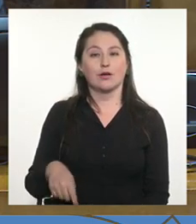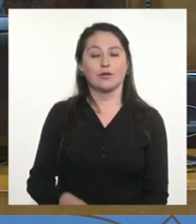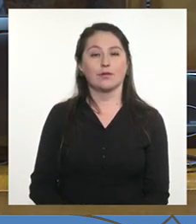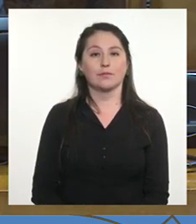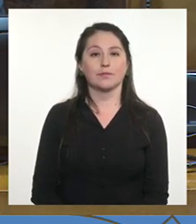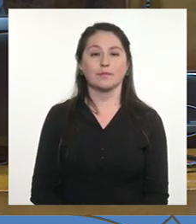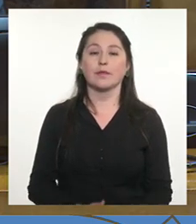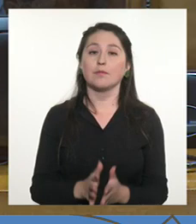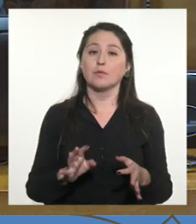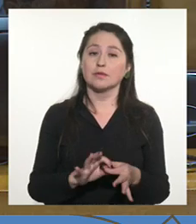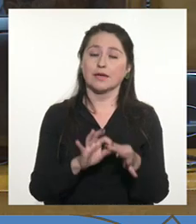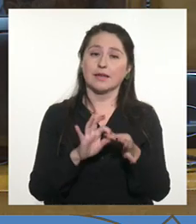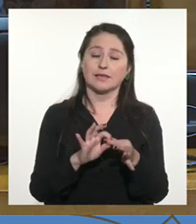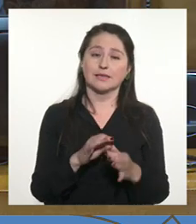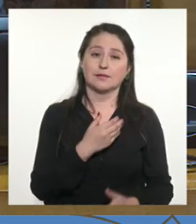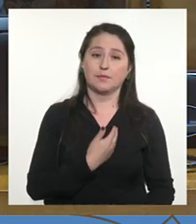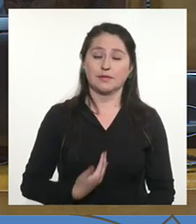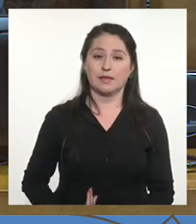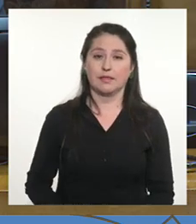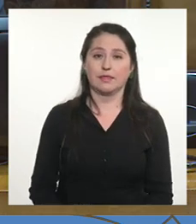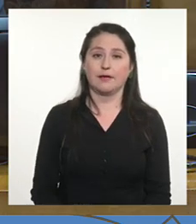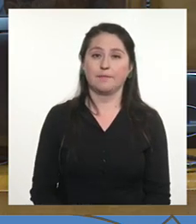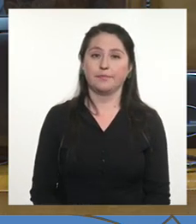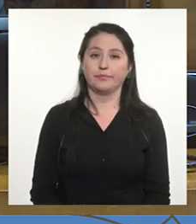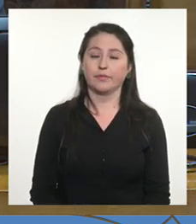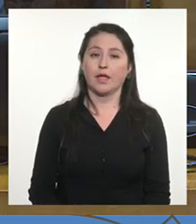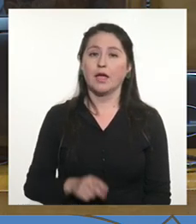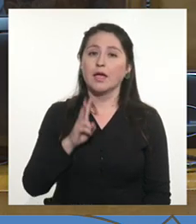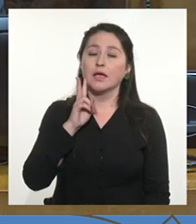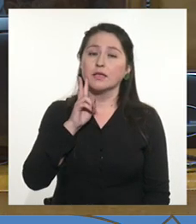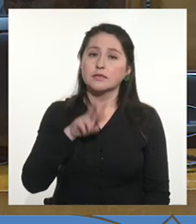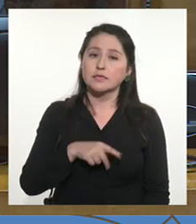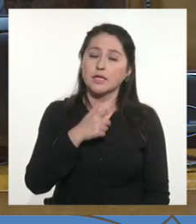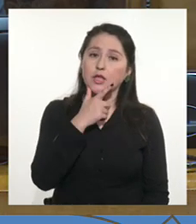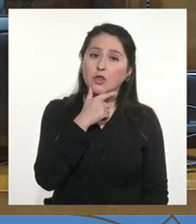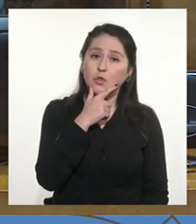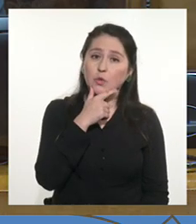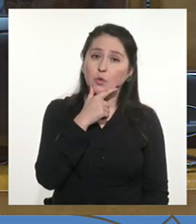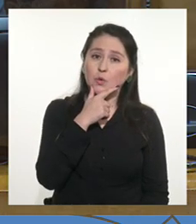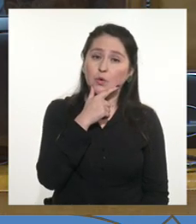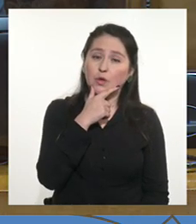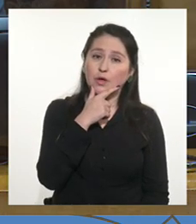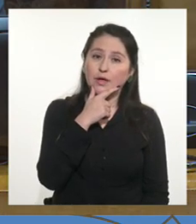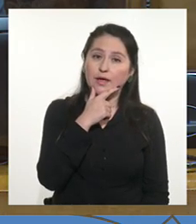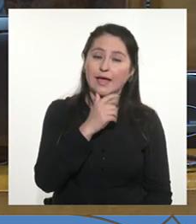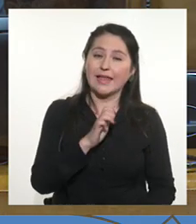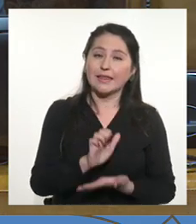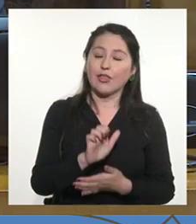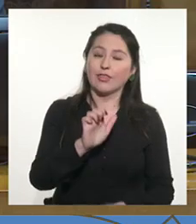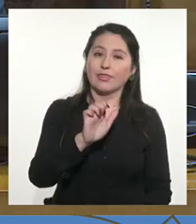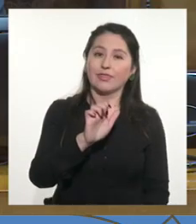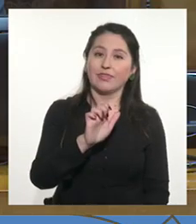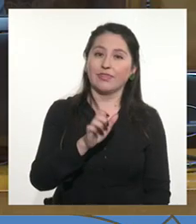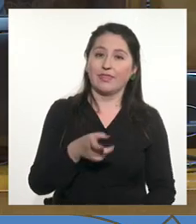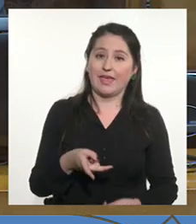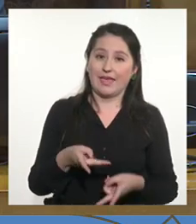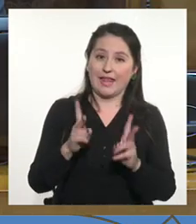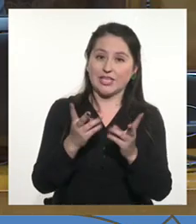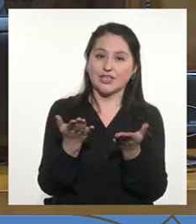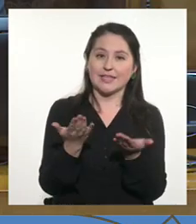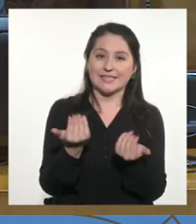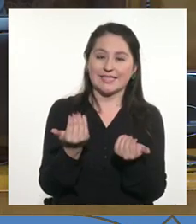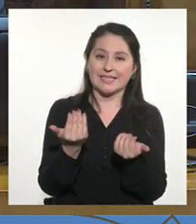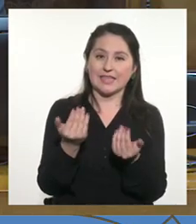muchas gracias señor presidente sin lugar a dudas el estado de derecho requiere de un marco jurídico actualizado